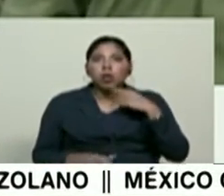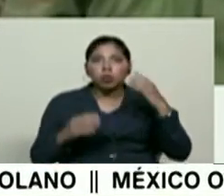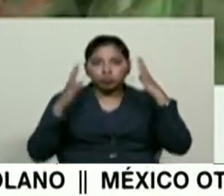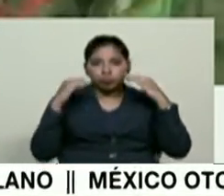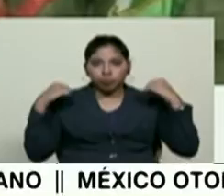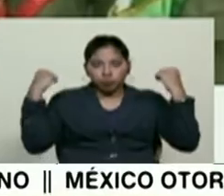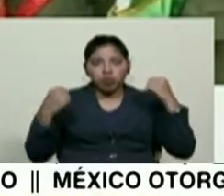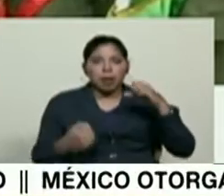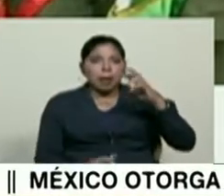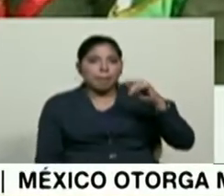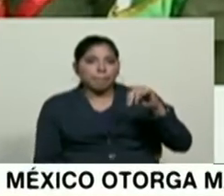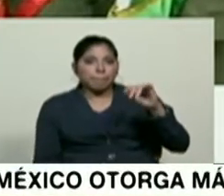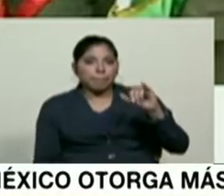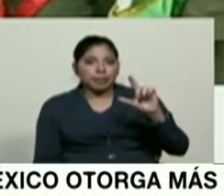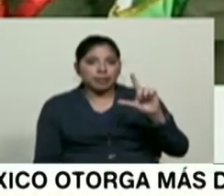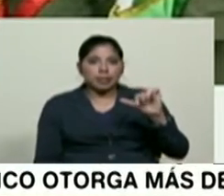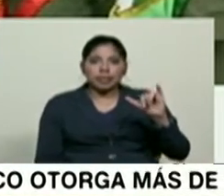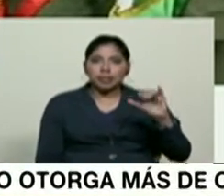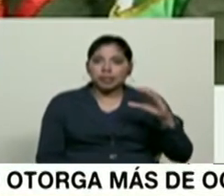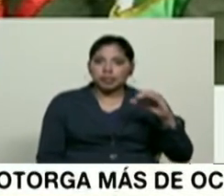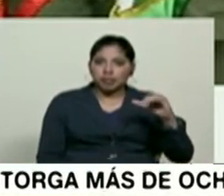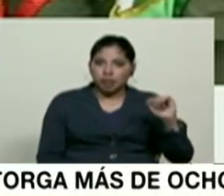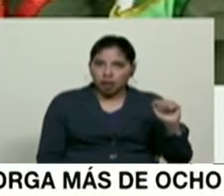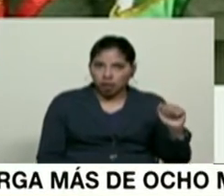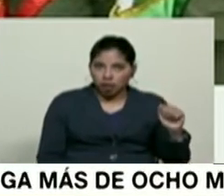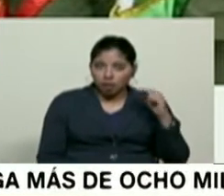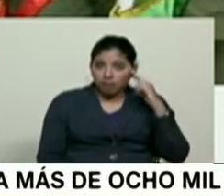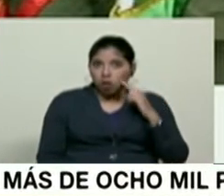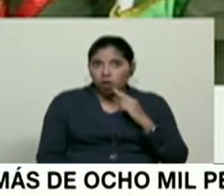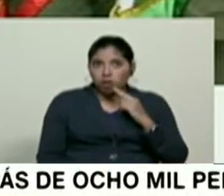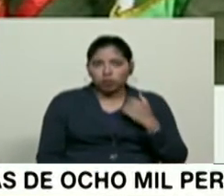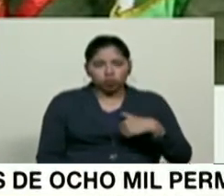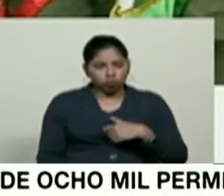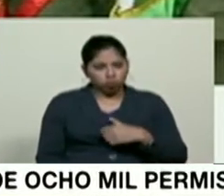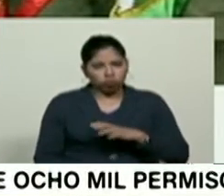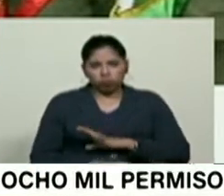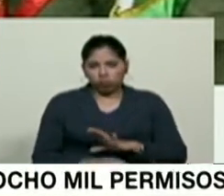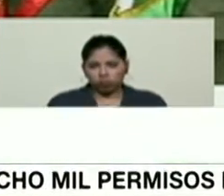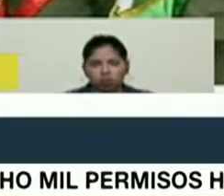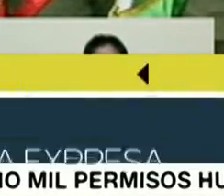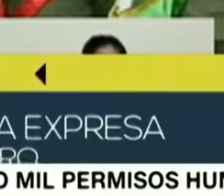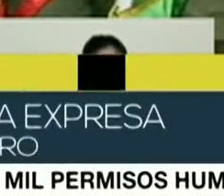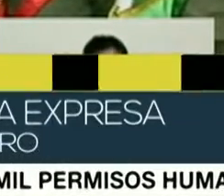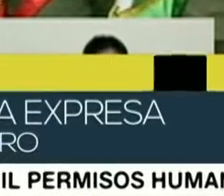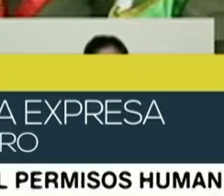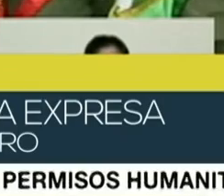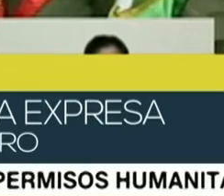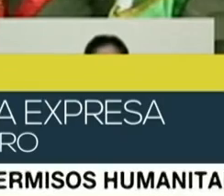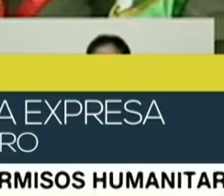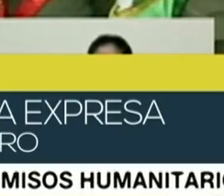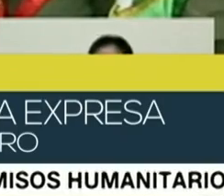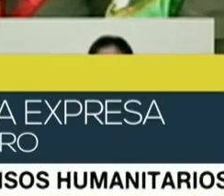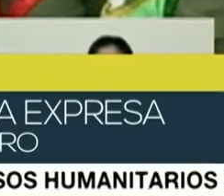Soldados, quienes juramos lealtad a la patria, a la Constitución y a las leyes de la República,